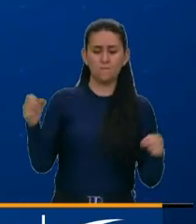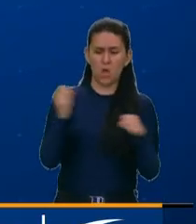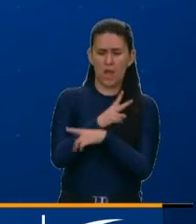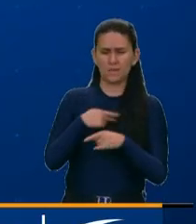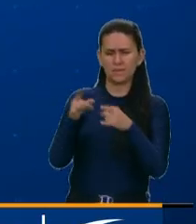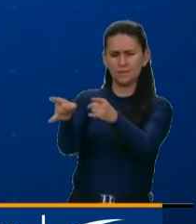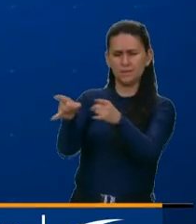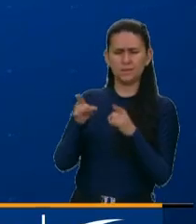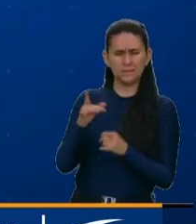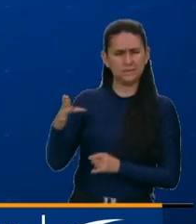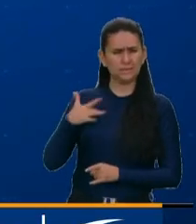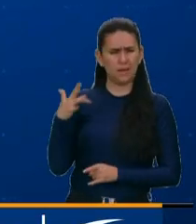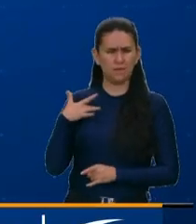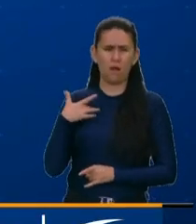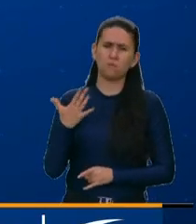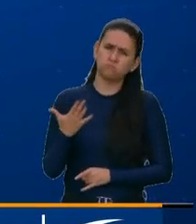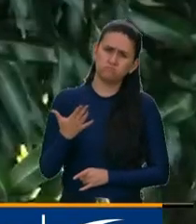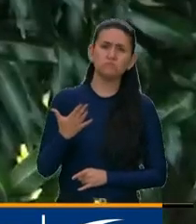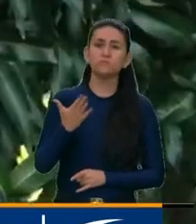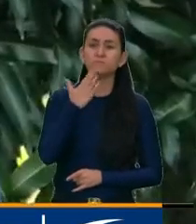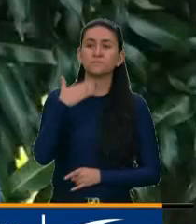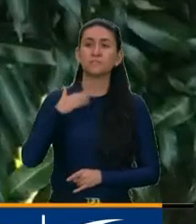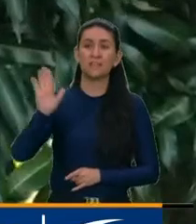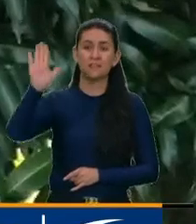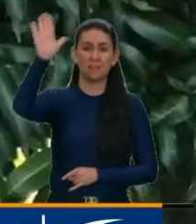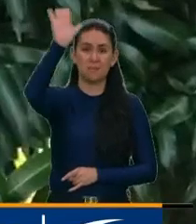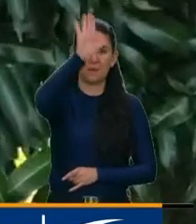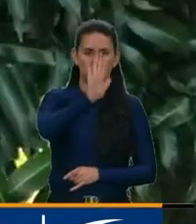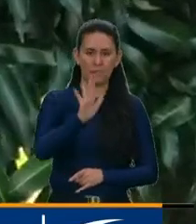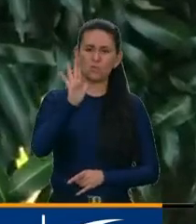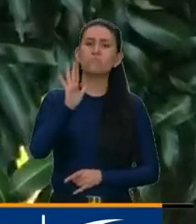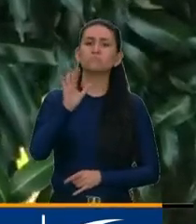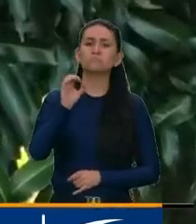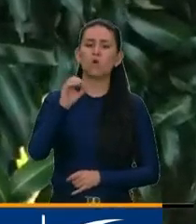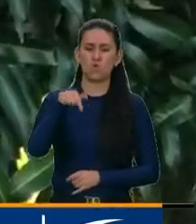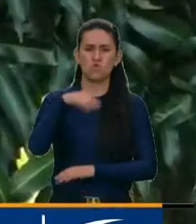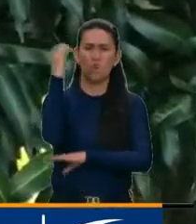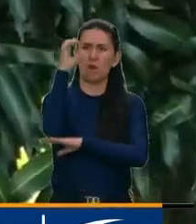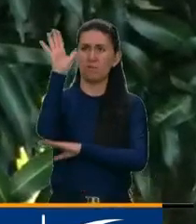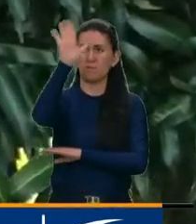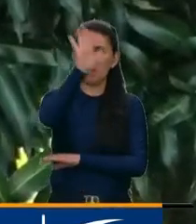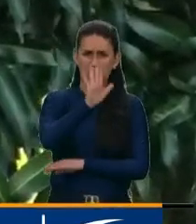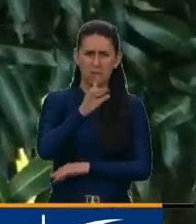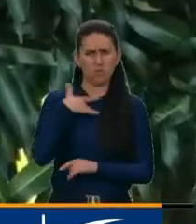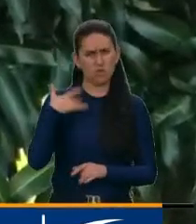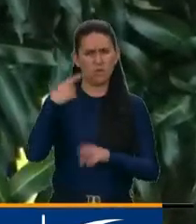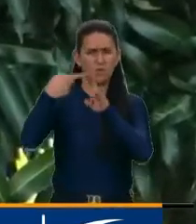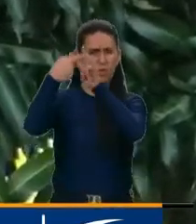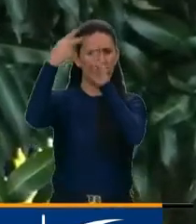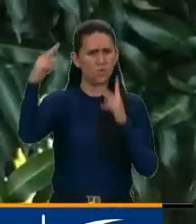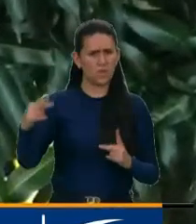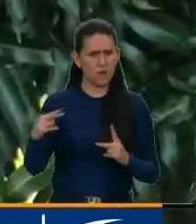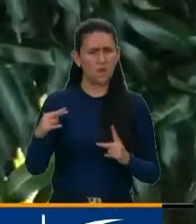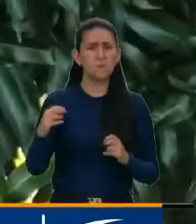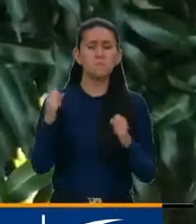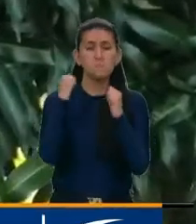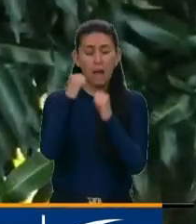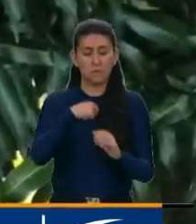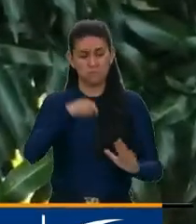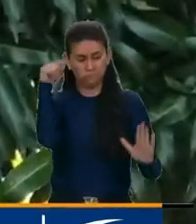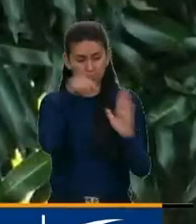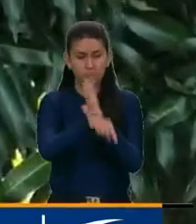distinta. En algunos departamentos del suroccidente colombiano, la situación parece contraria. El nivel de